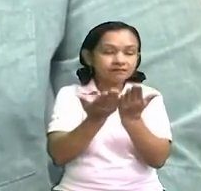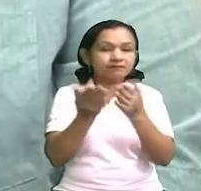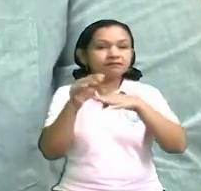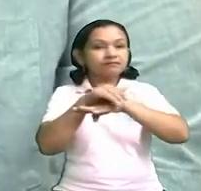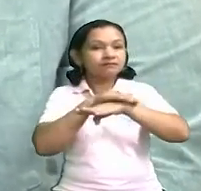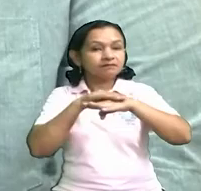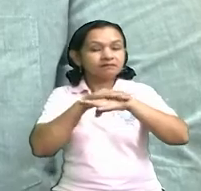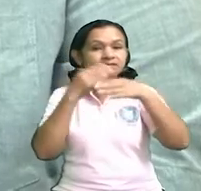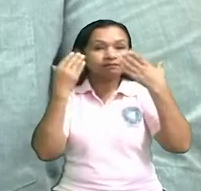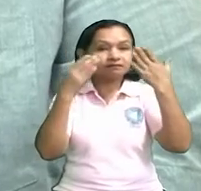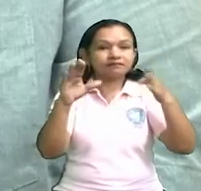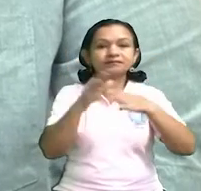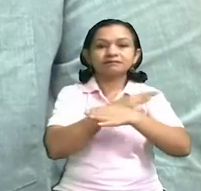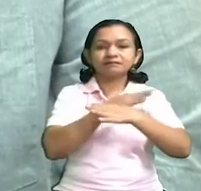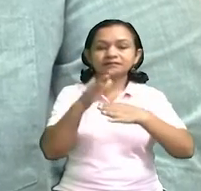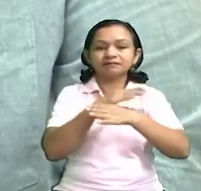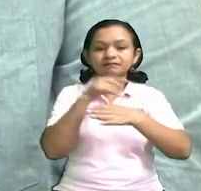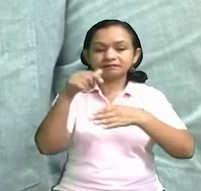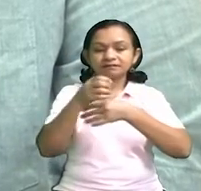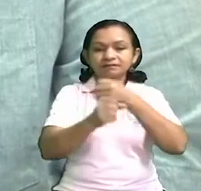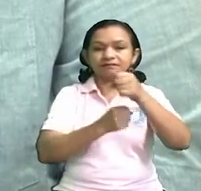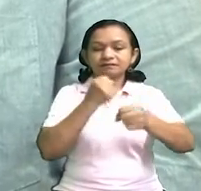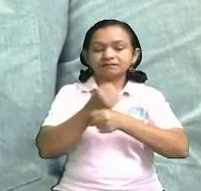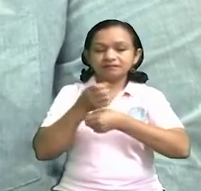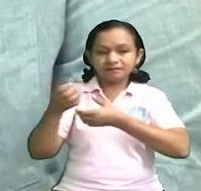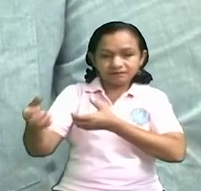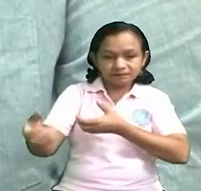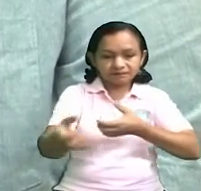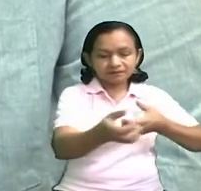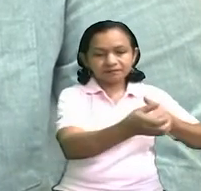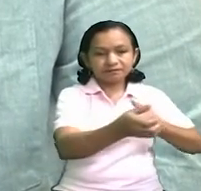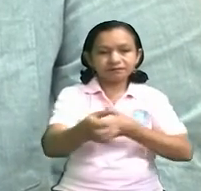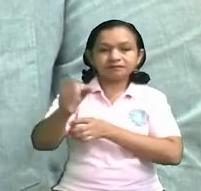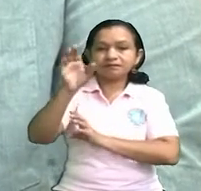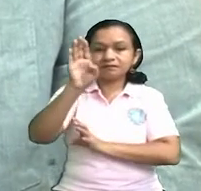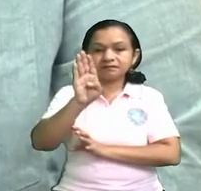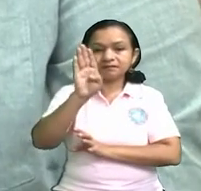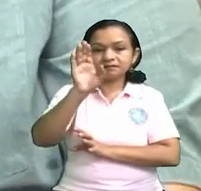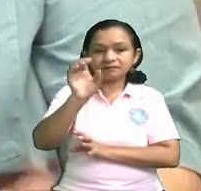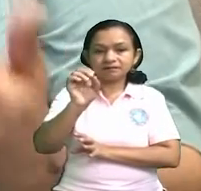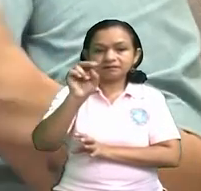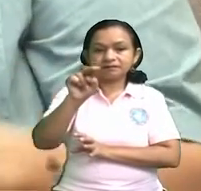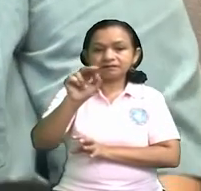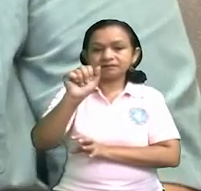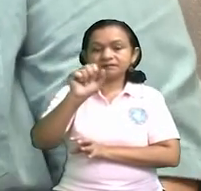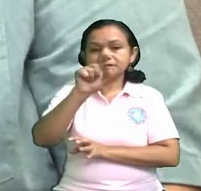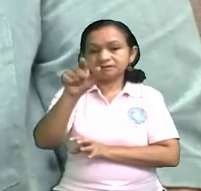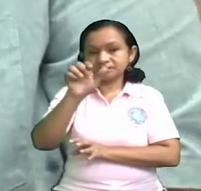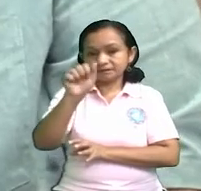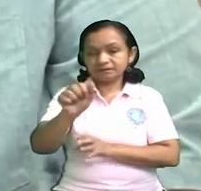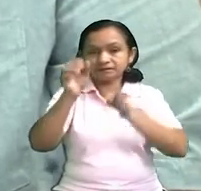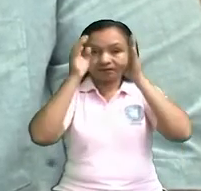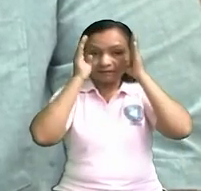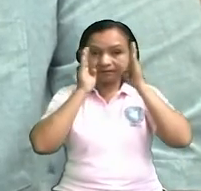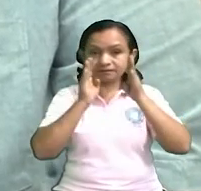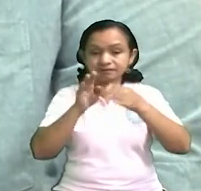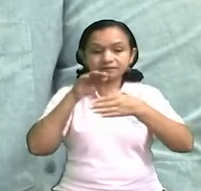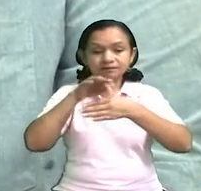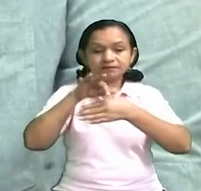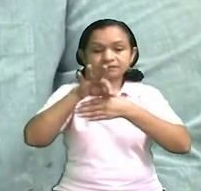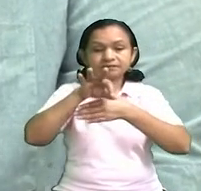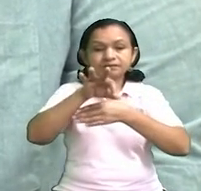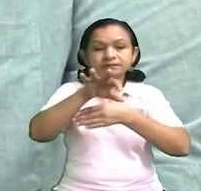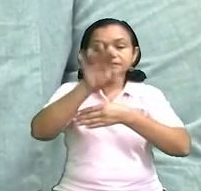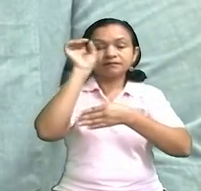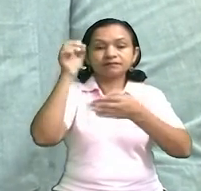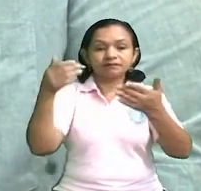Minero. Este año también inauguramos la estación de bomberos en Bonanza, ¿verdad? Tenemos atención de oficinas